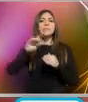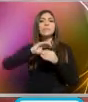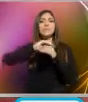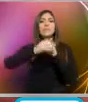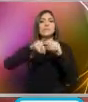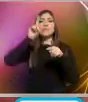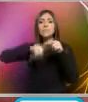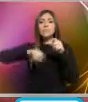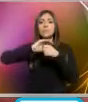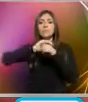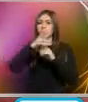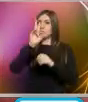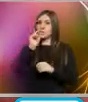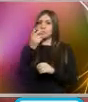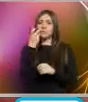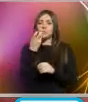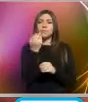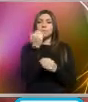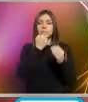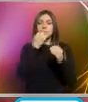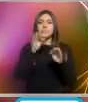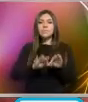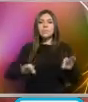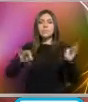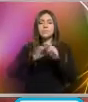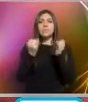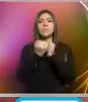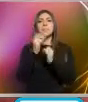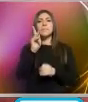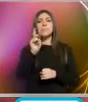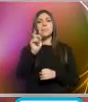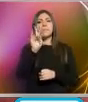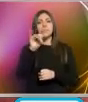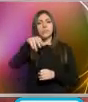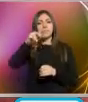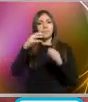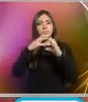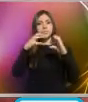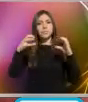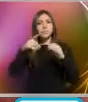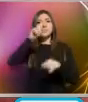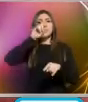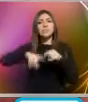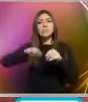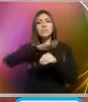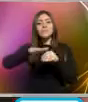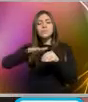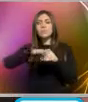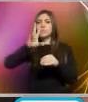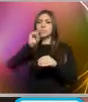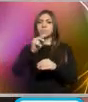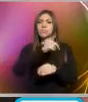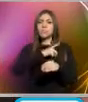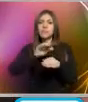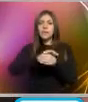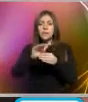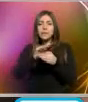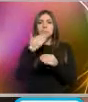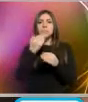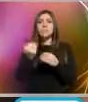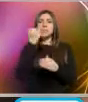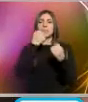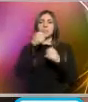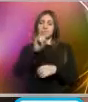la cáscara es lo que tiene más fibra, o al pepino también es muy malo quitarle la Con cáscara. una buena lavadita lo Muy podemos bien.